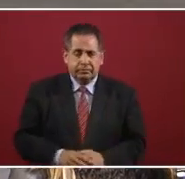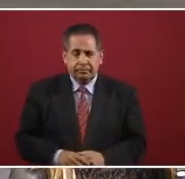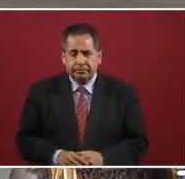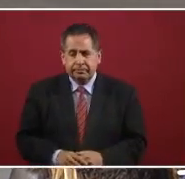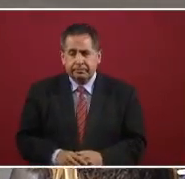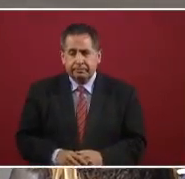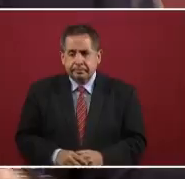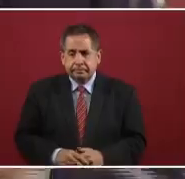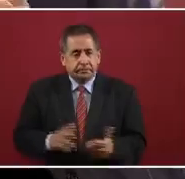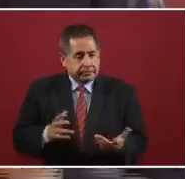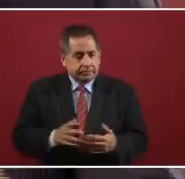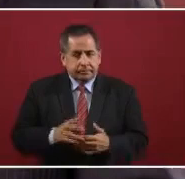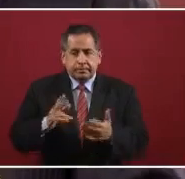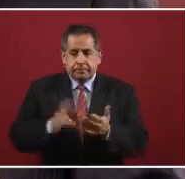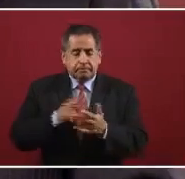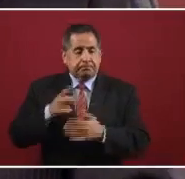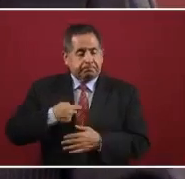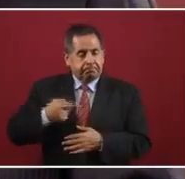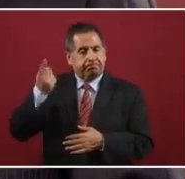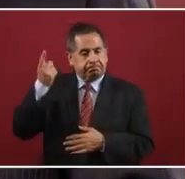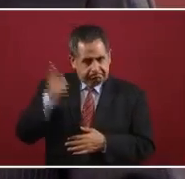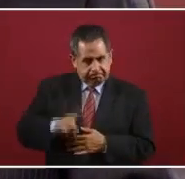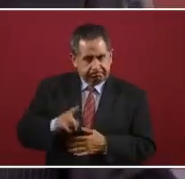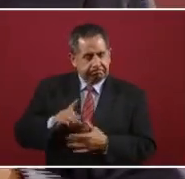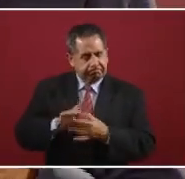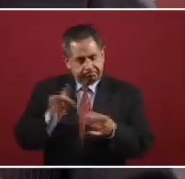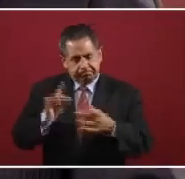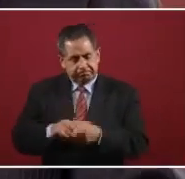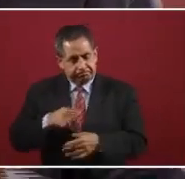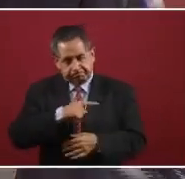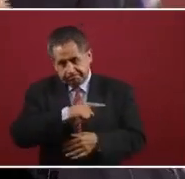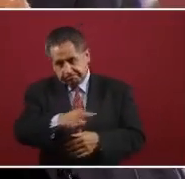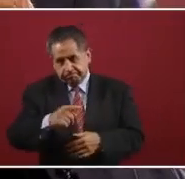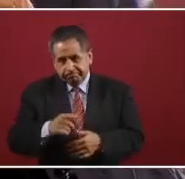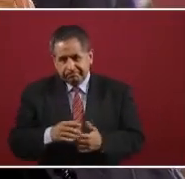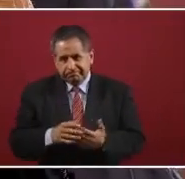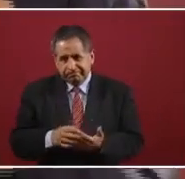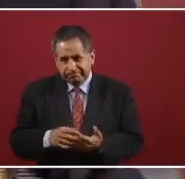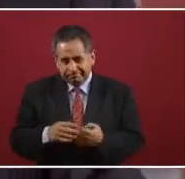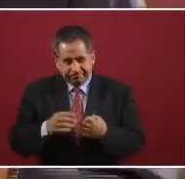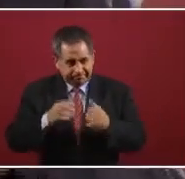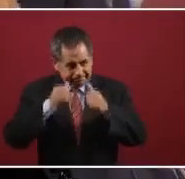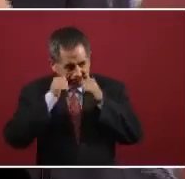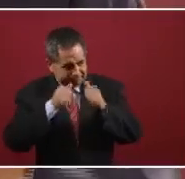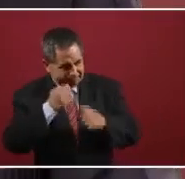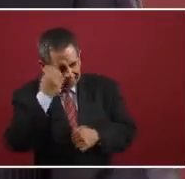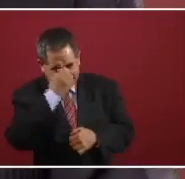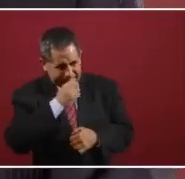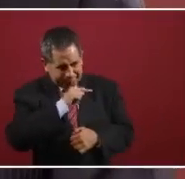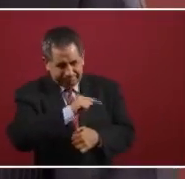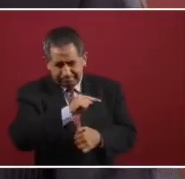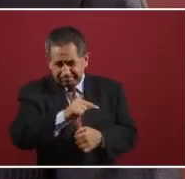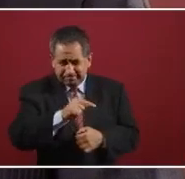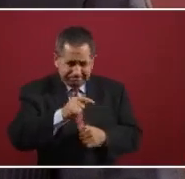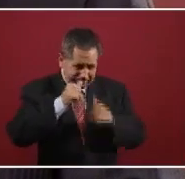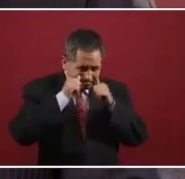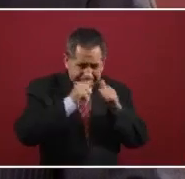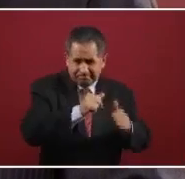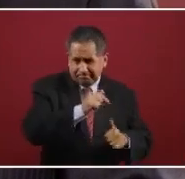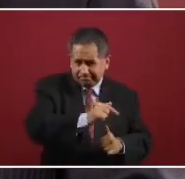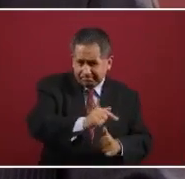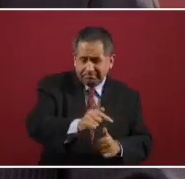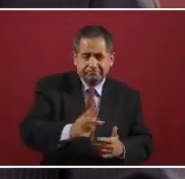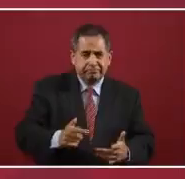y he estado dando la instrucción de que se atiendan todos estos casos,